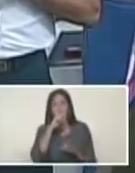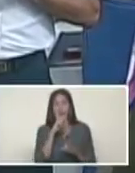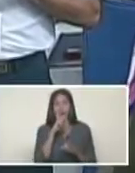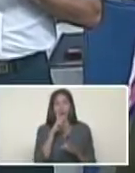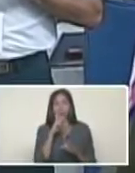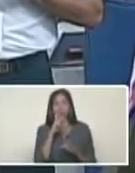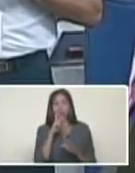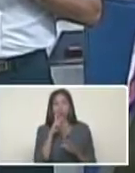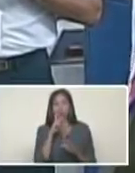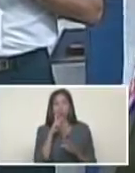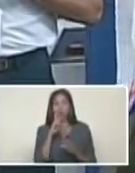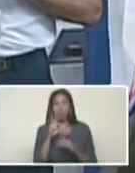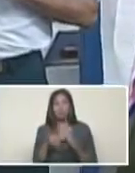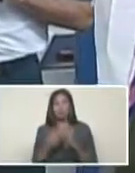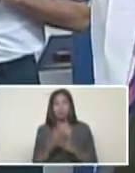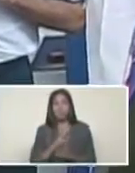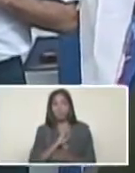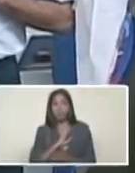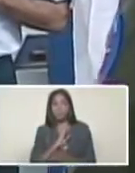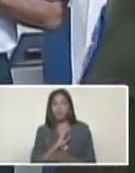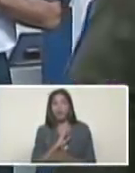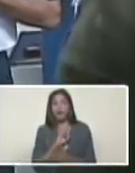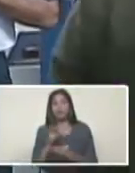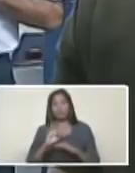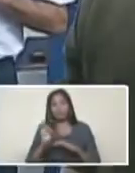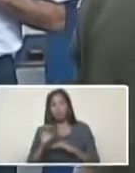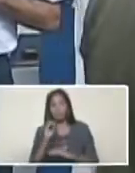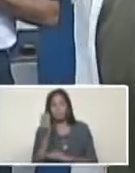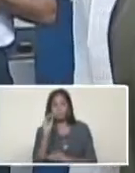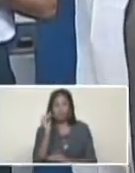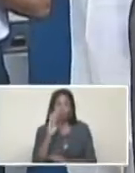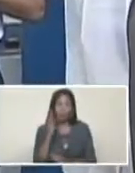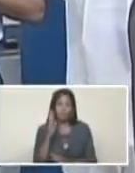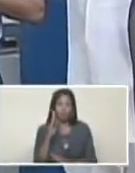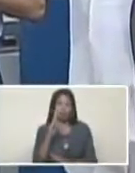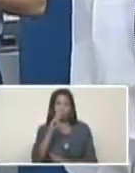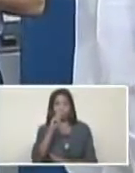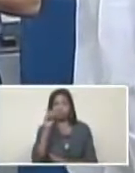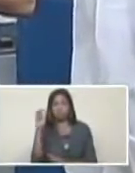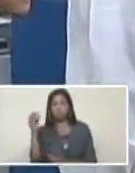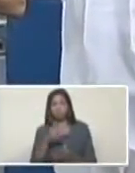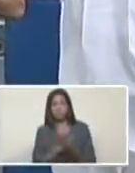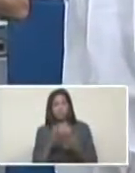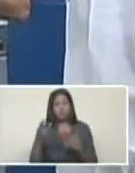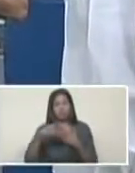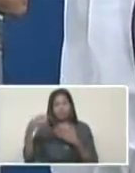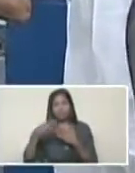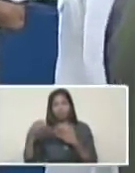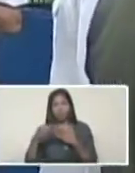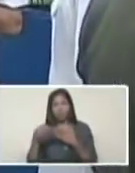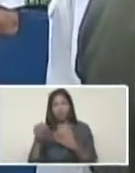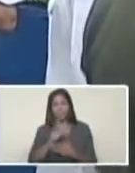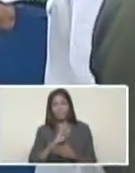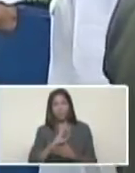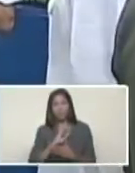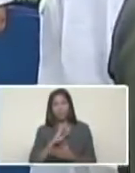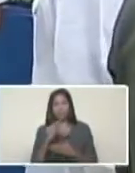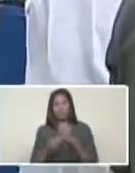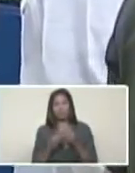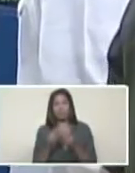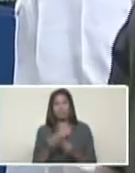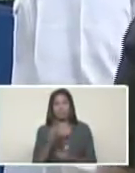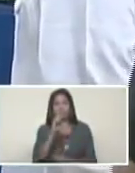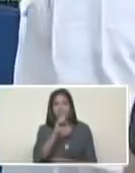del satélite Simón Bolívar tuvo un costo mayor de los 200 millones de dólares. Producir un nanosatélite vale 100